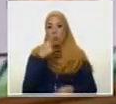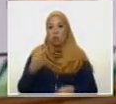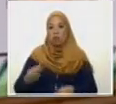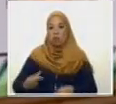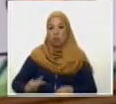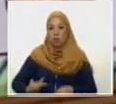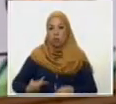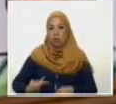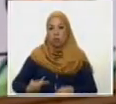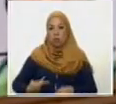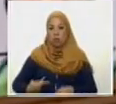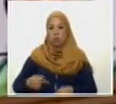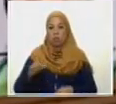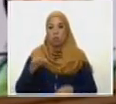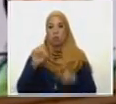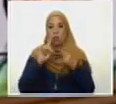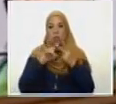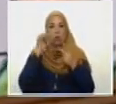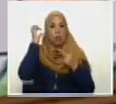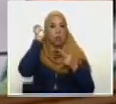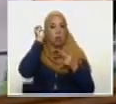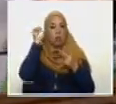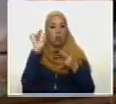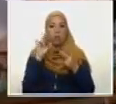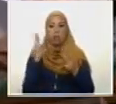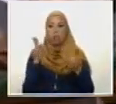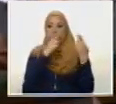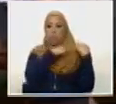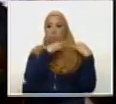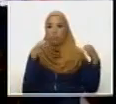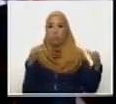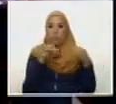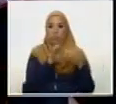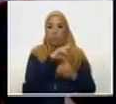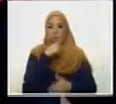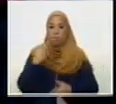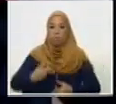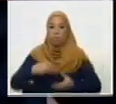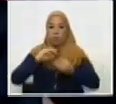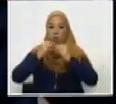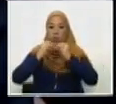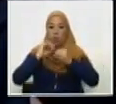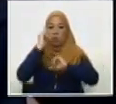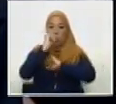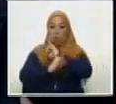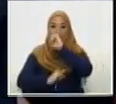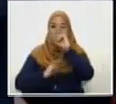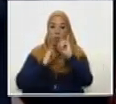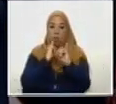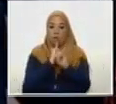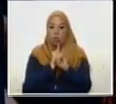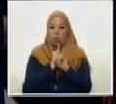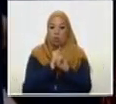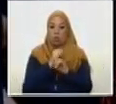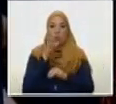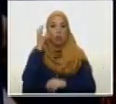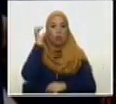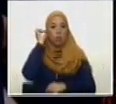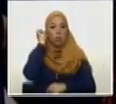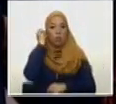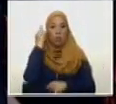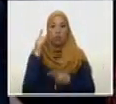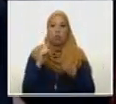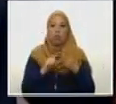gerente. Iliana Rusa, directora y vicepresidenta de Operaciones Internacionales. María Aguilar,